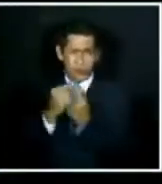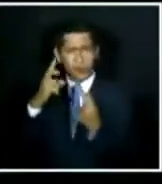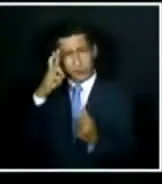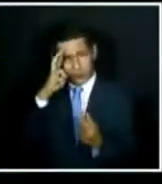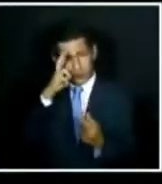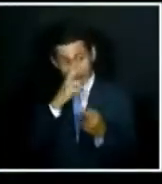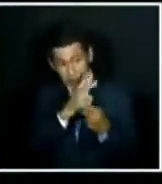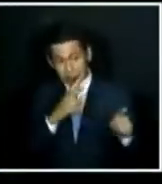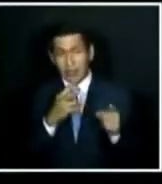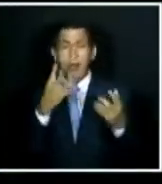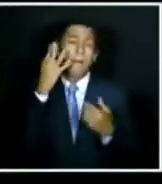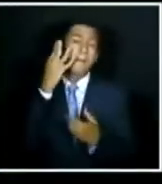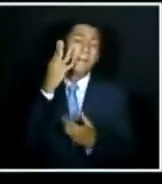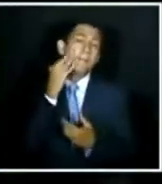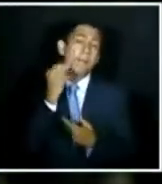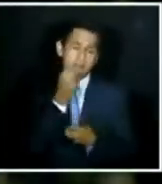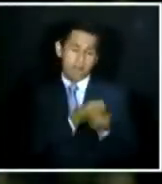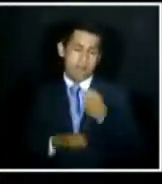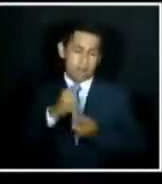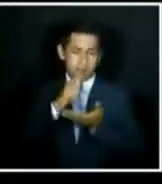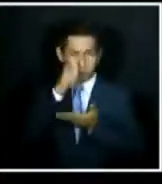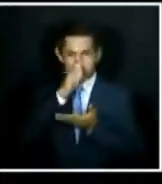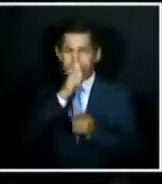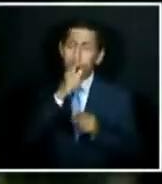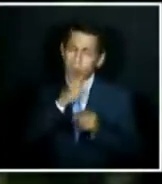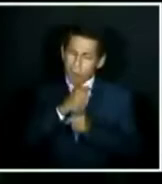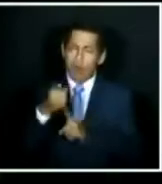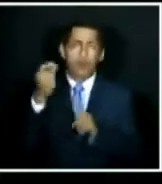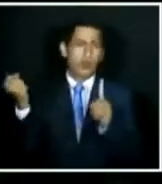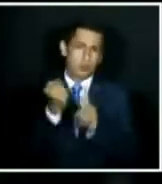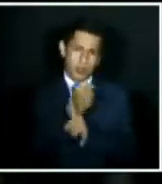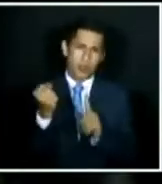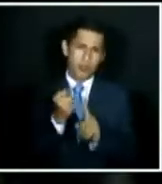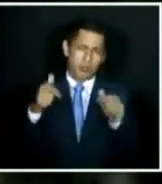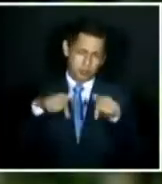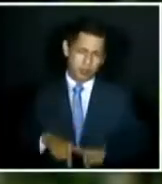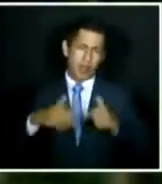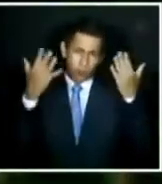micronarcotráfico, que es la principal causa de la violencia criminal y la delincuencia común.